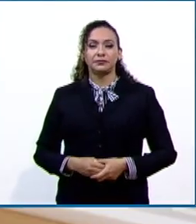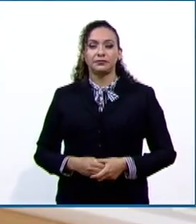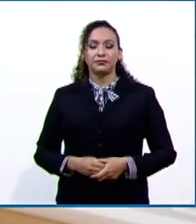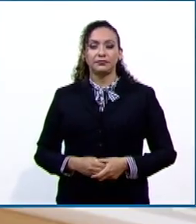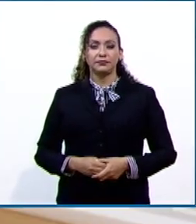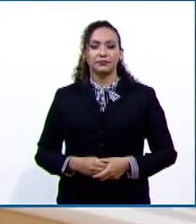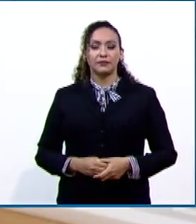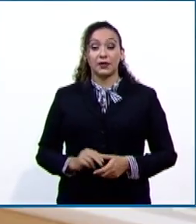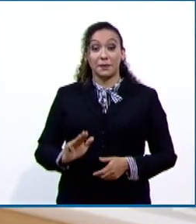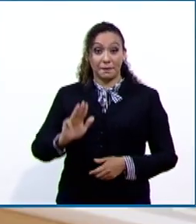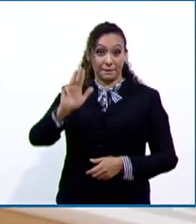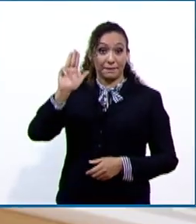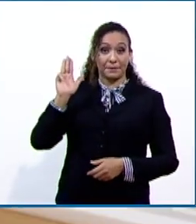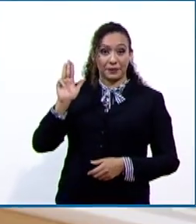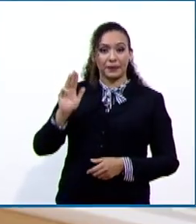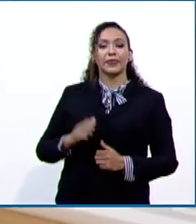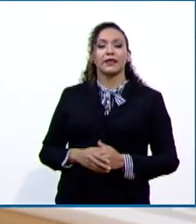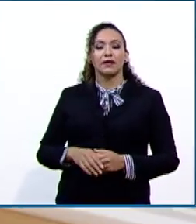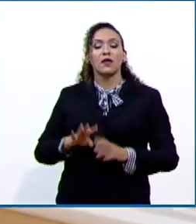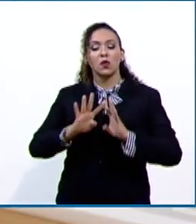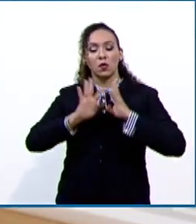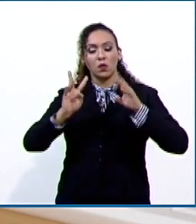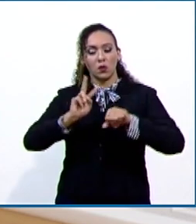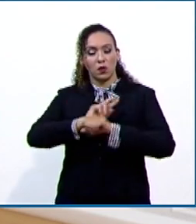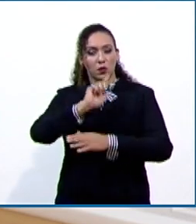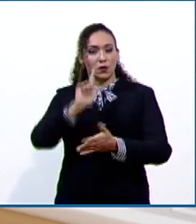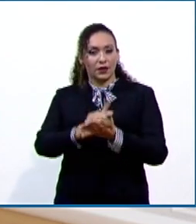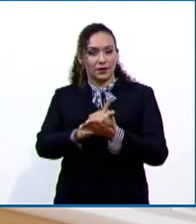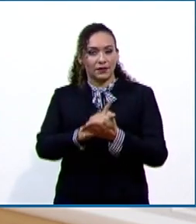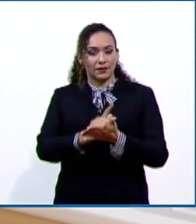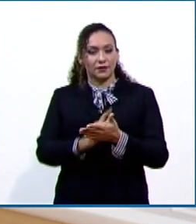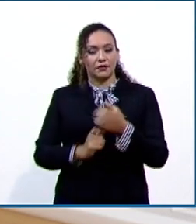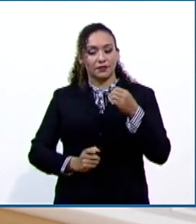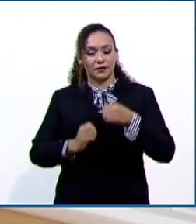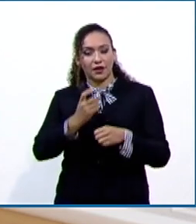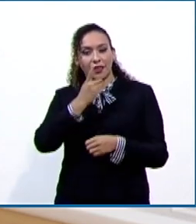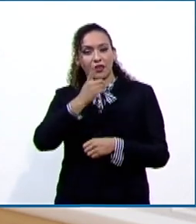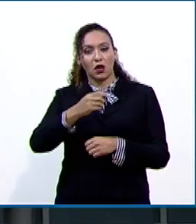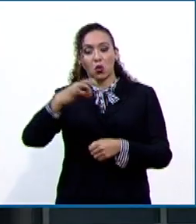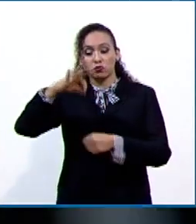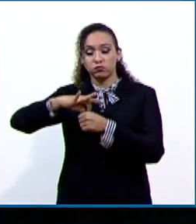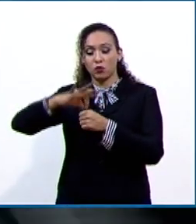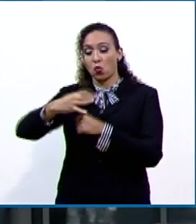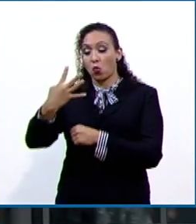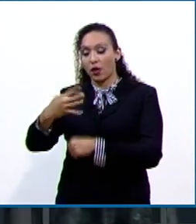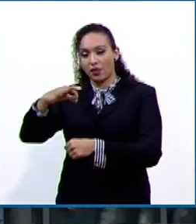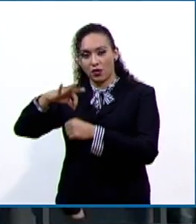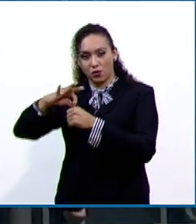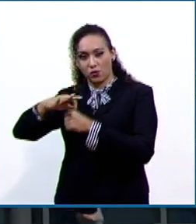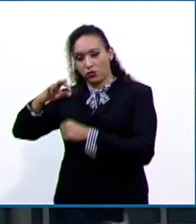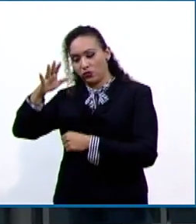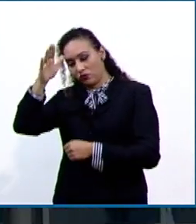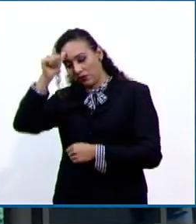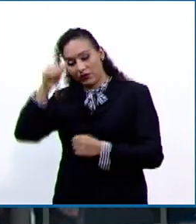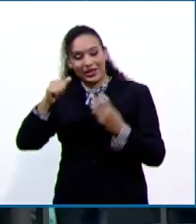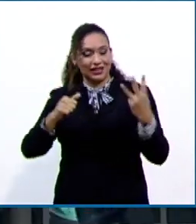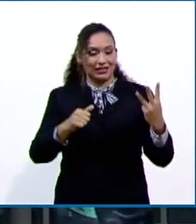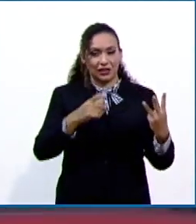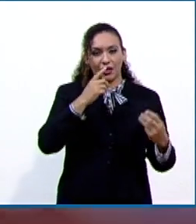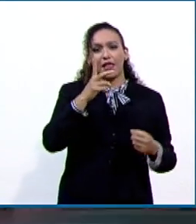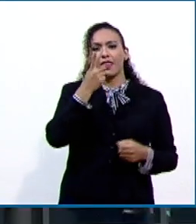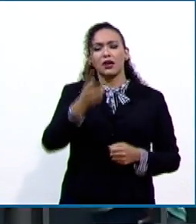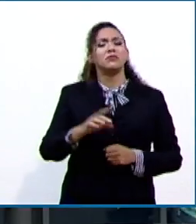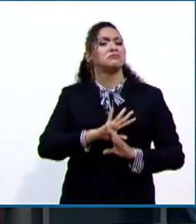su sesión de este miércoles, el Pleno del Consejo de la Judicatura Federal determinó por mayoría de 4 votos a 3 que prevalece la